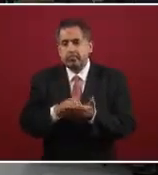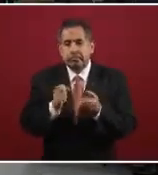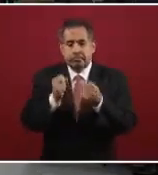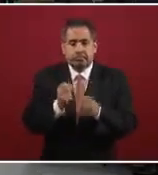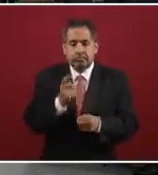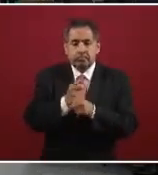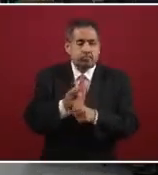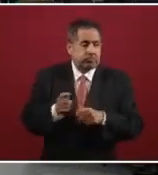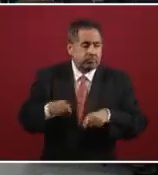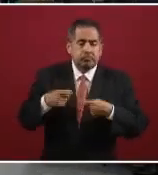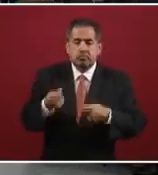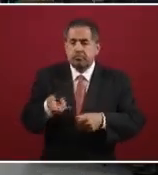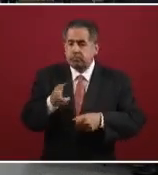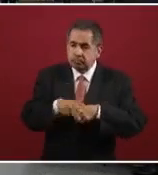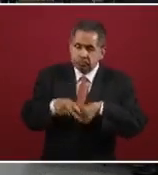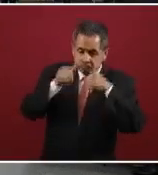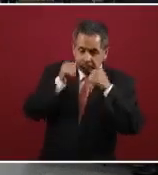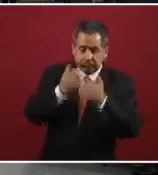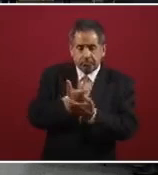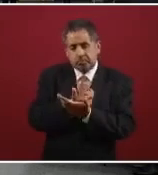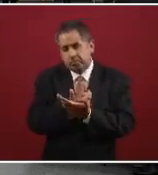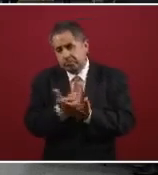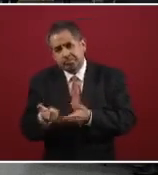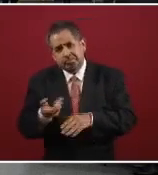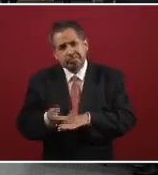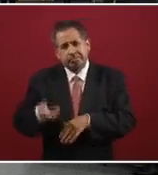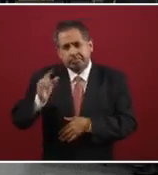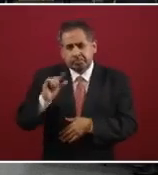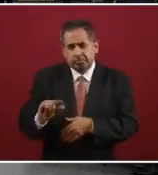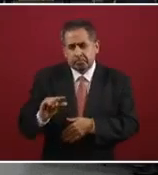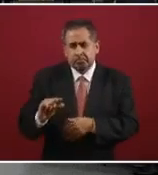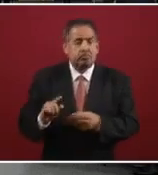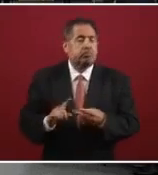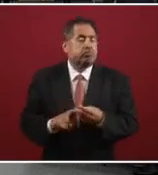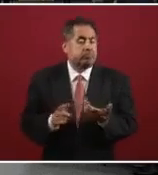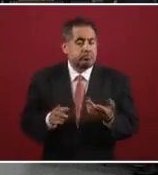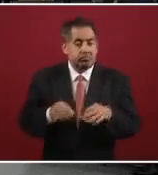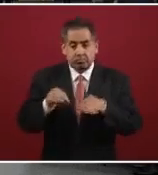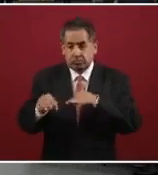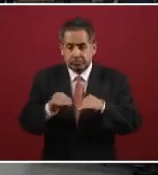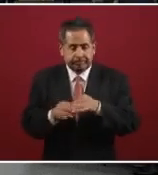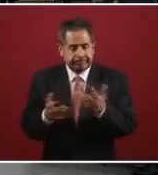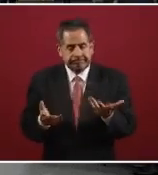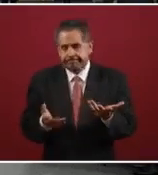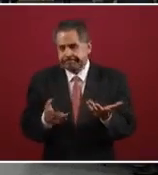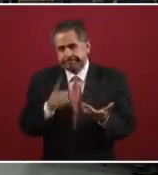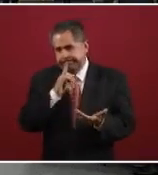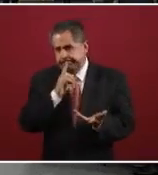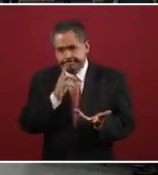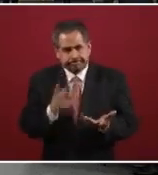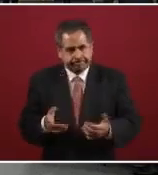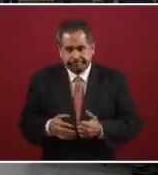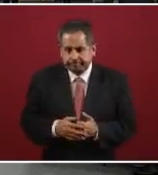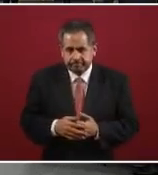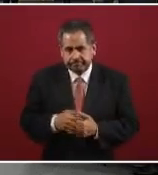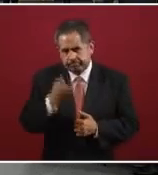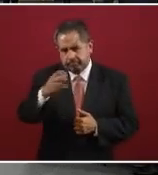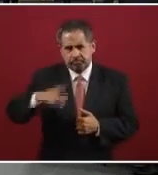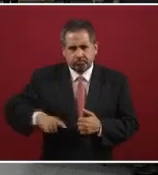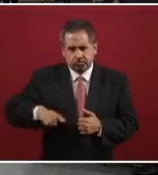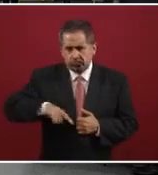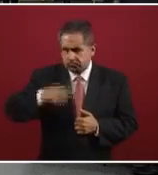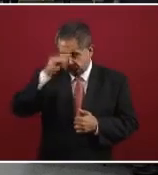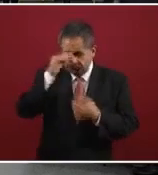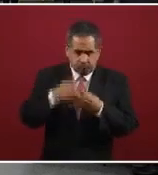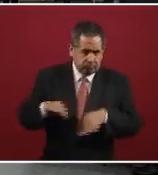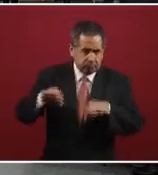seguridad social tienen un salario muy bajo y prácticamente elaboran en condiciones precarias si su gobierno dada la